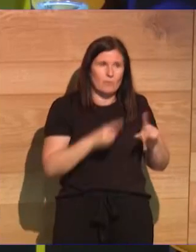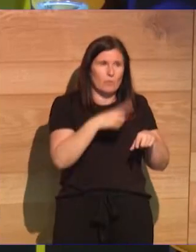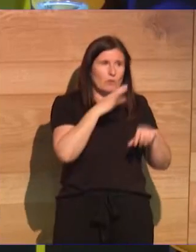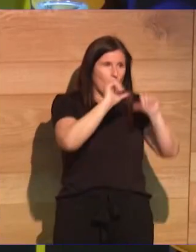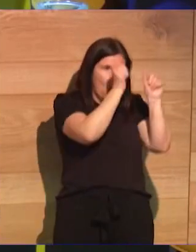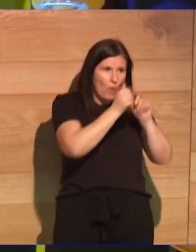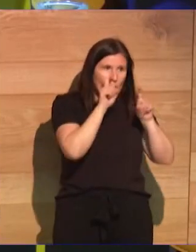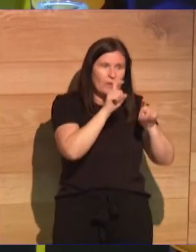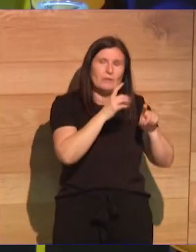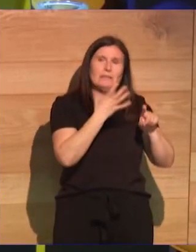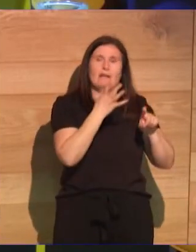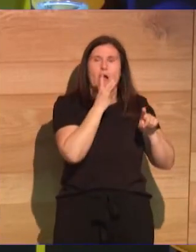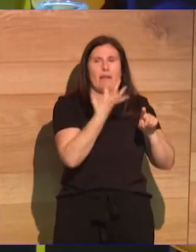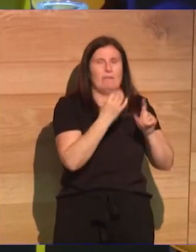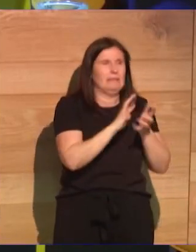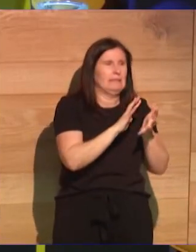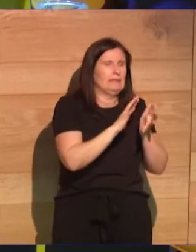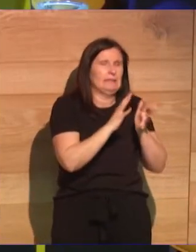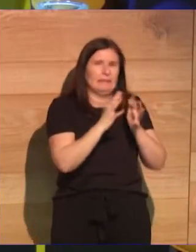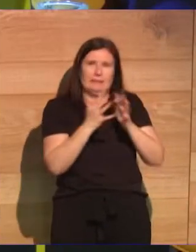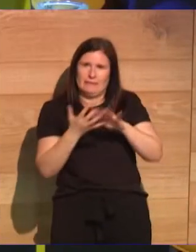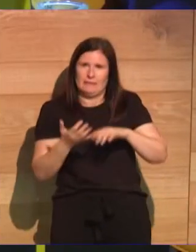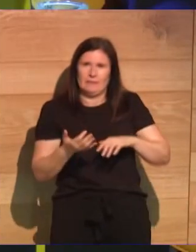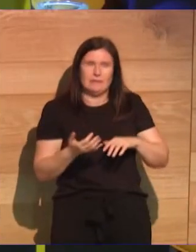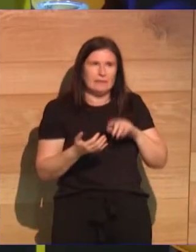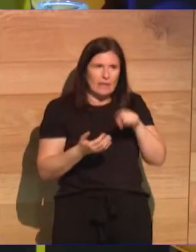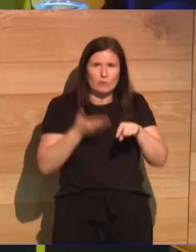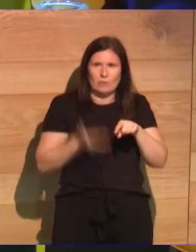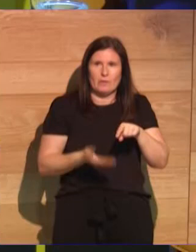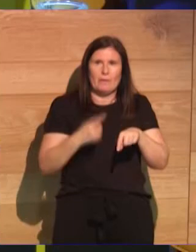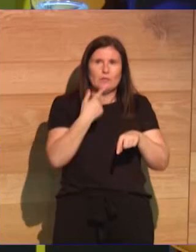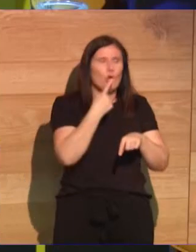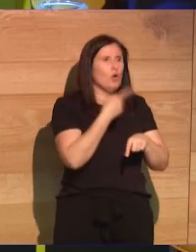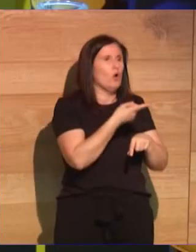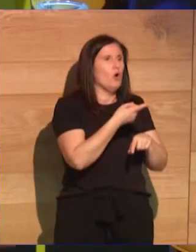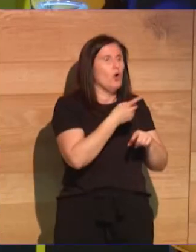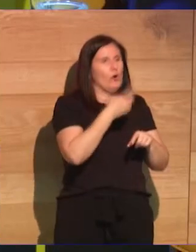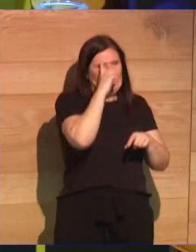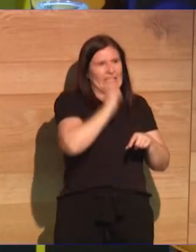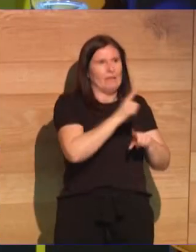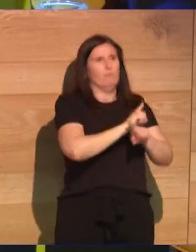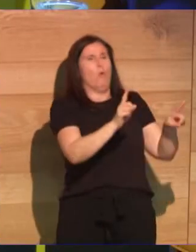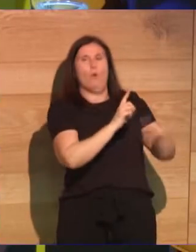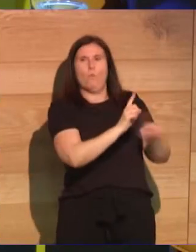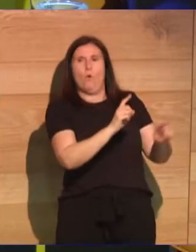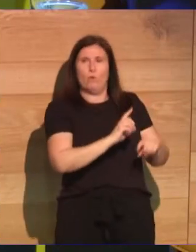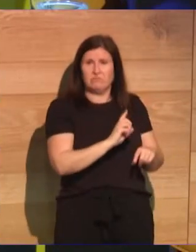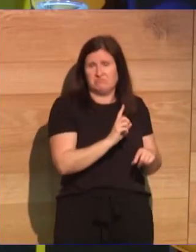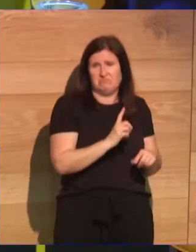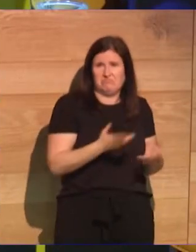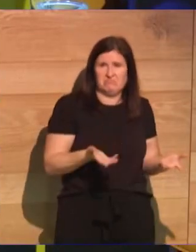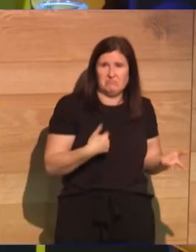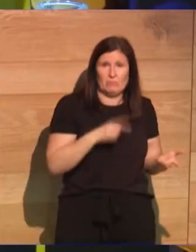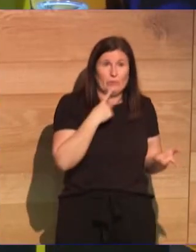modelo claramente tiene que cambiar. Está más en cambiar eso que en prohibir el uso, porque es que es ponerle, como decía antes, ¿no?